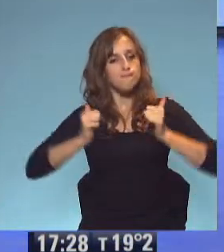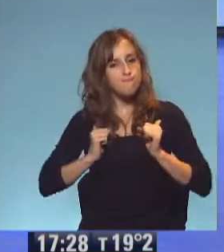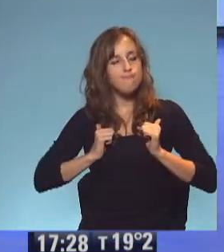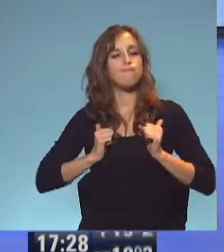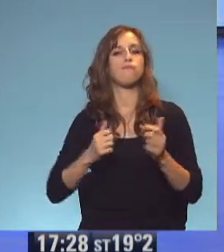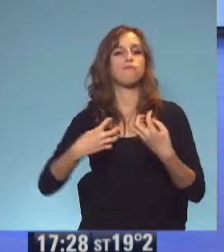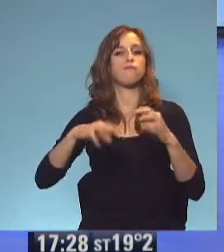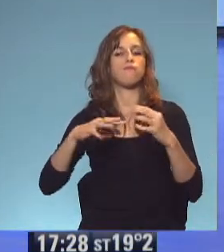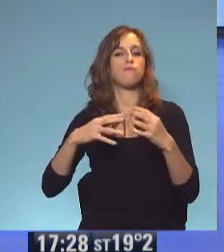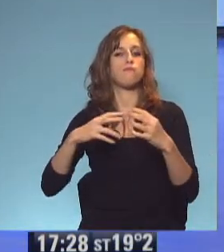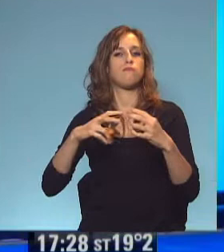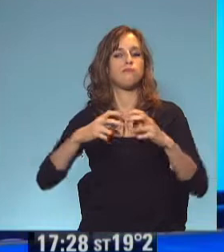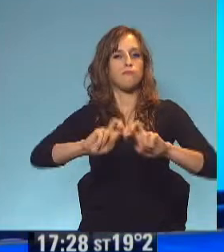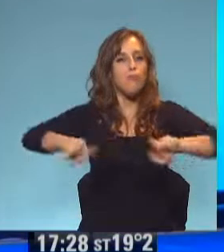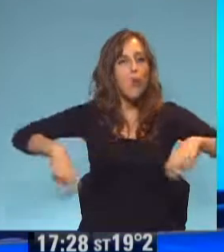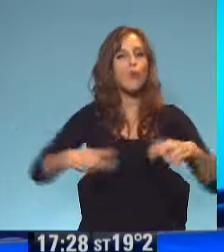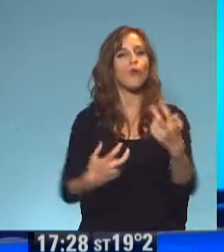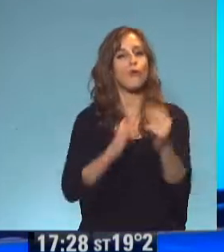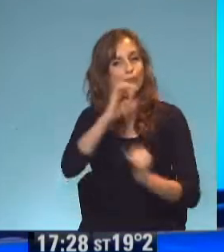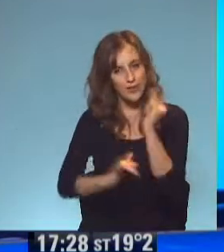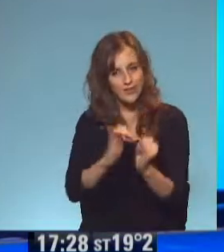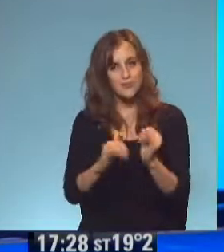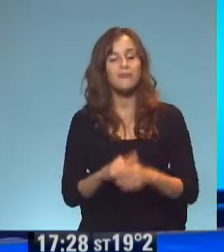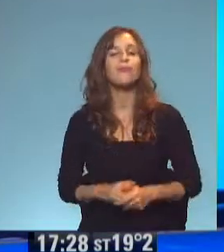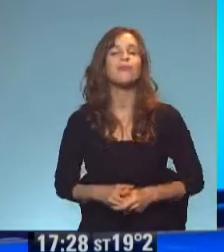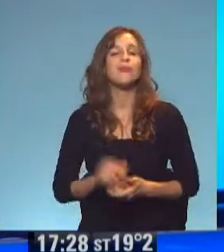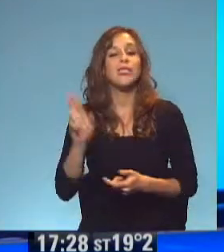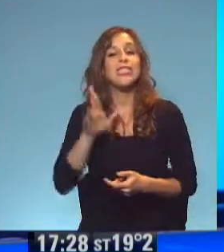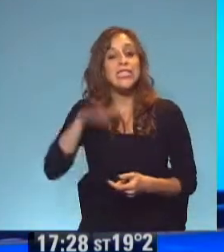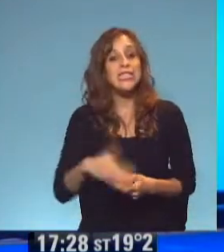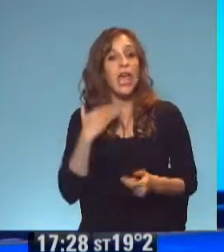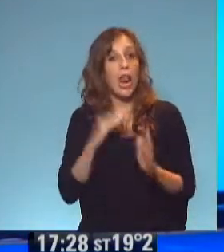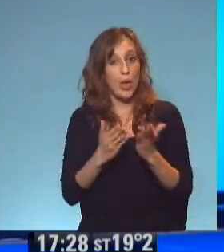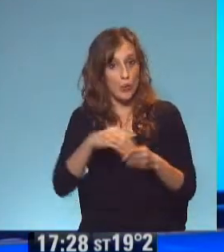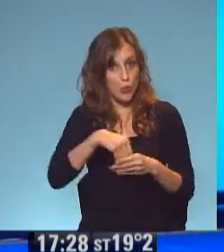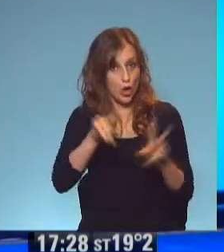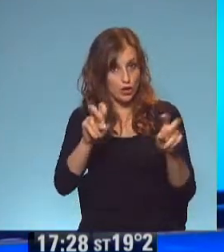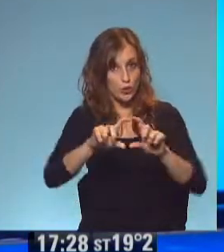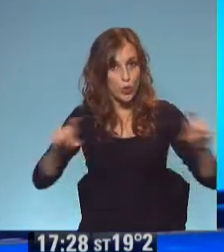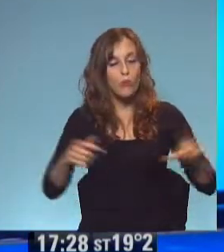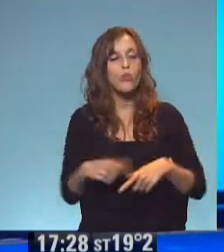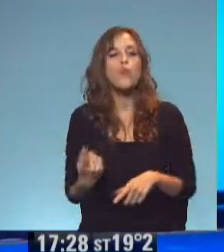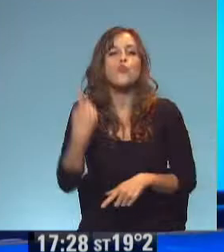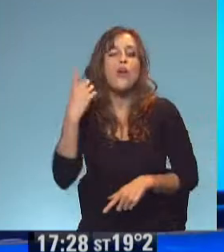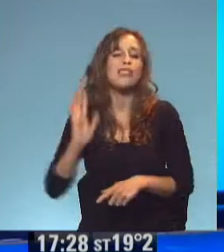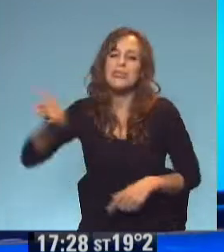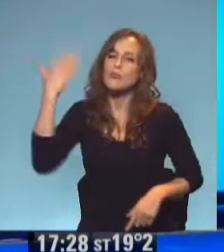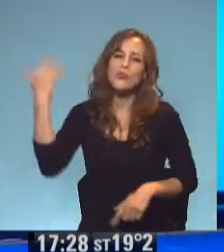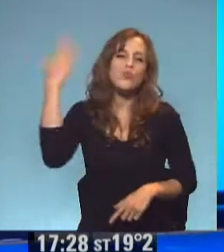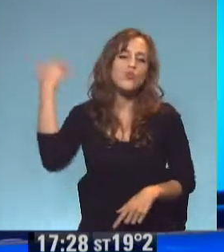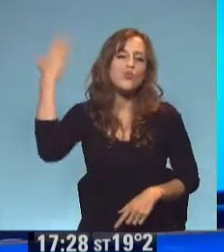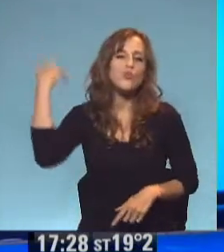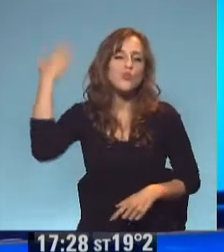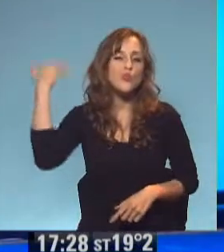historia. La niña del libro. Una vez hace mucho tiempo, los seres humanos